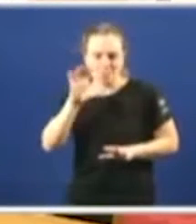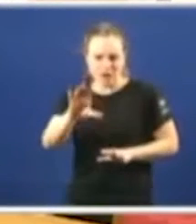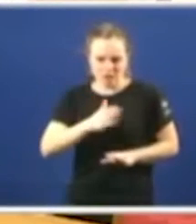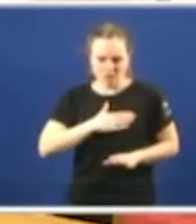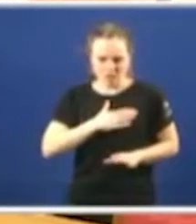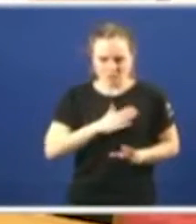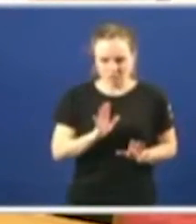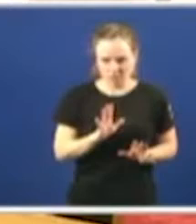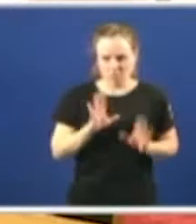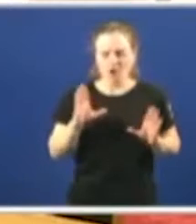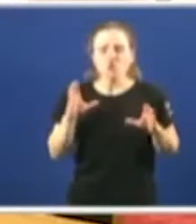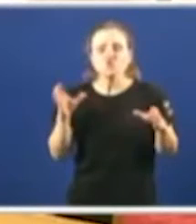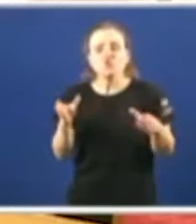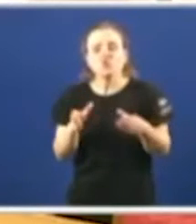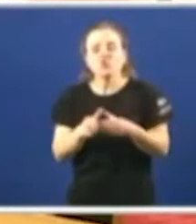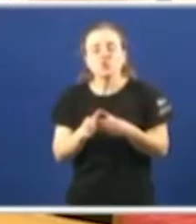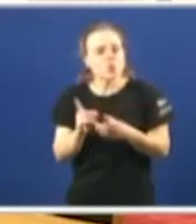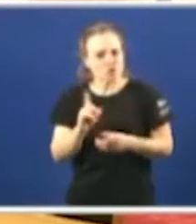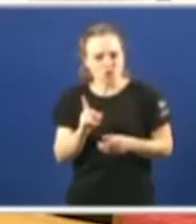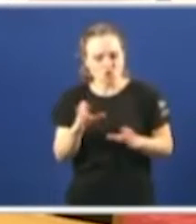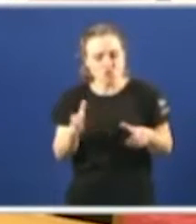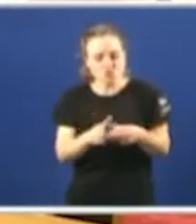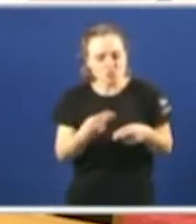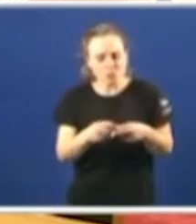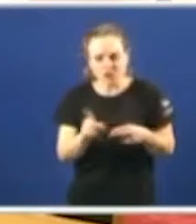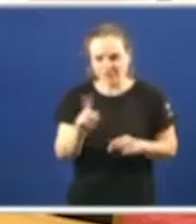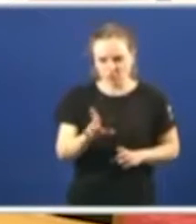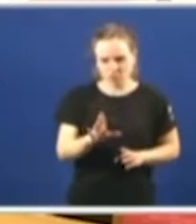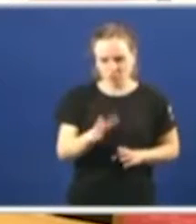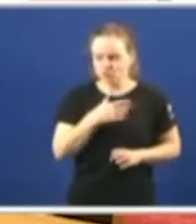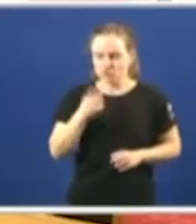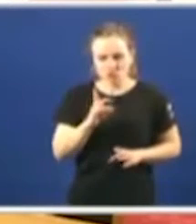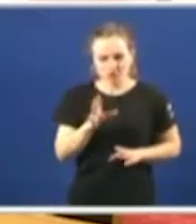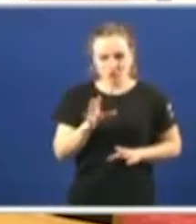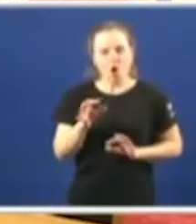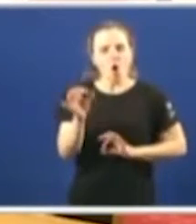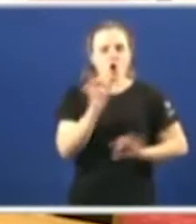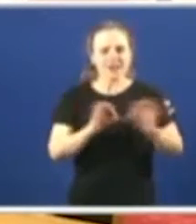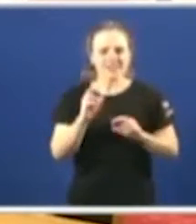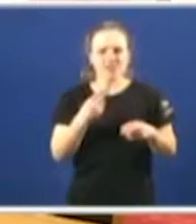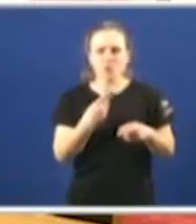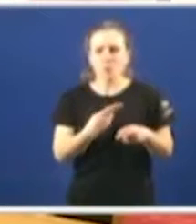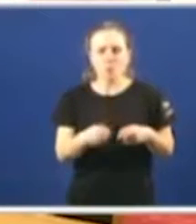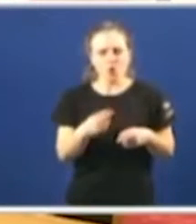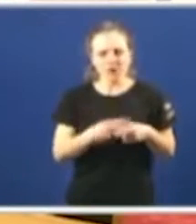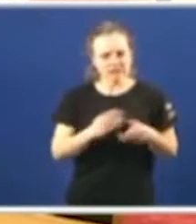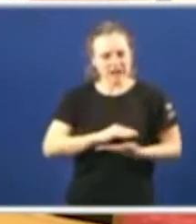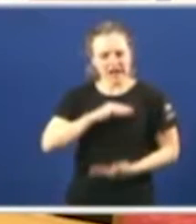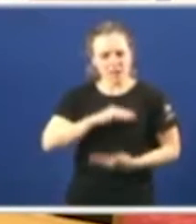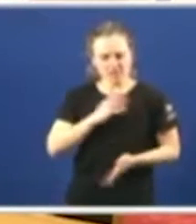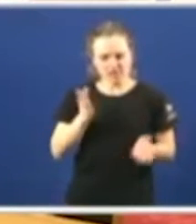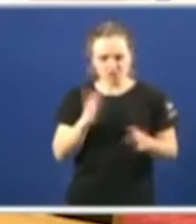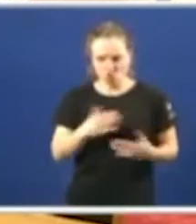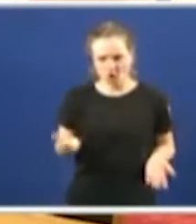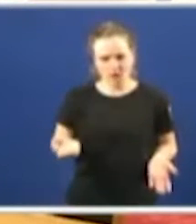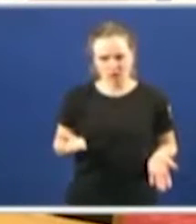pero non é ningún grupo da oposición, e volvo a repetir que non queremos, ademais, que ninguna organización política ten a capacidade de facer